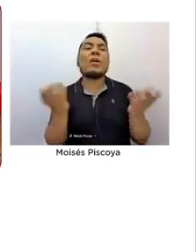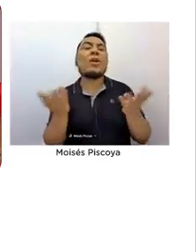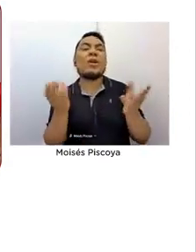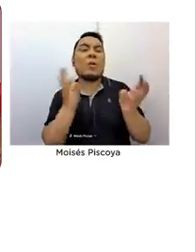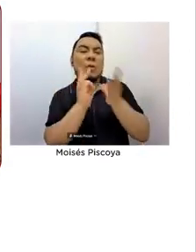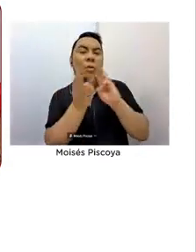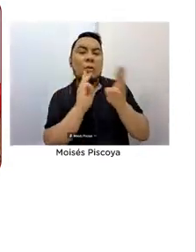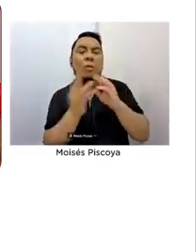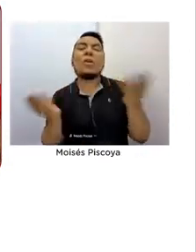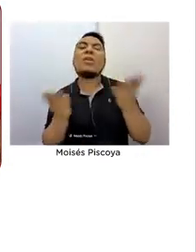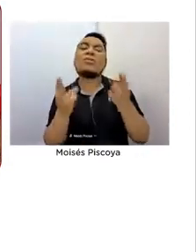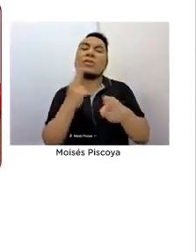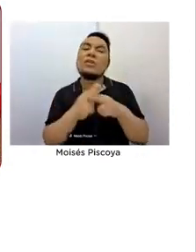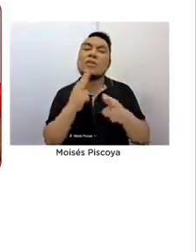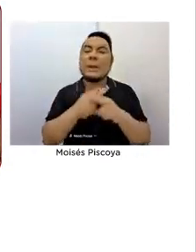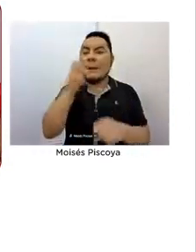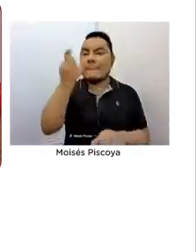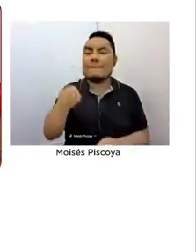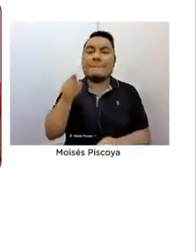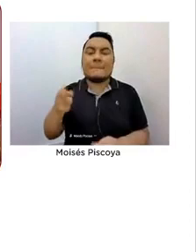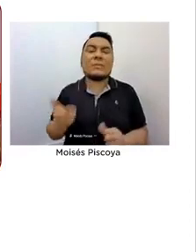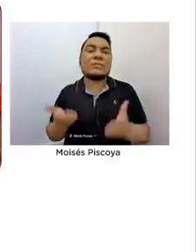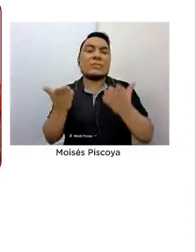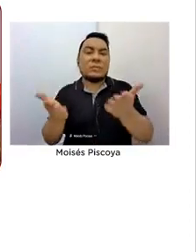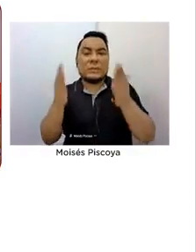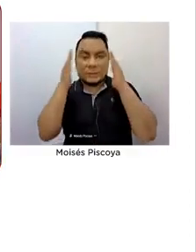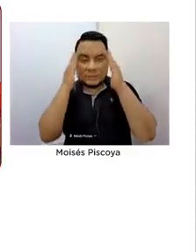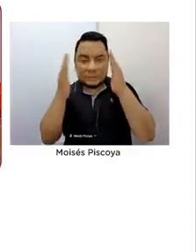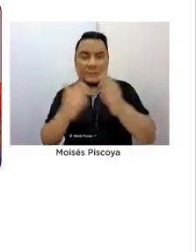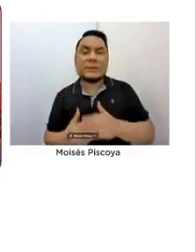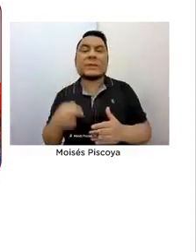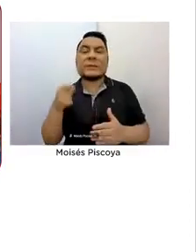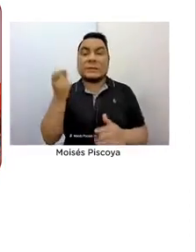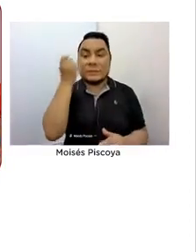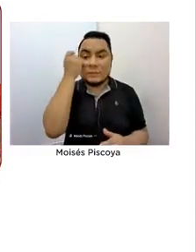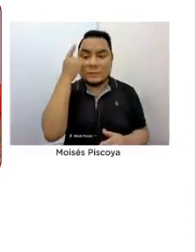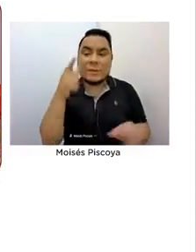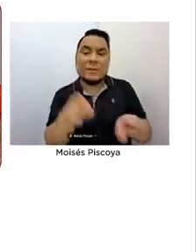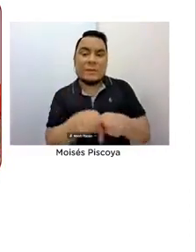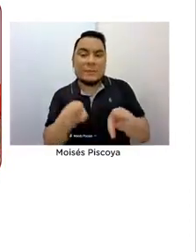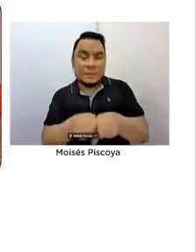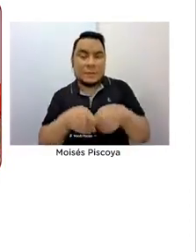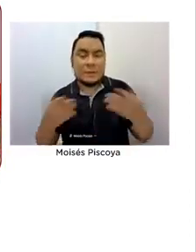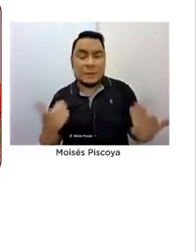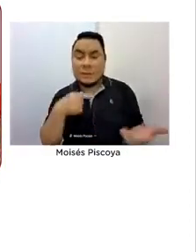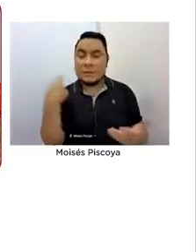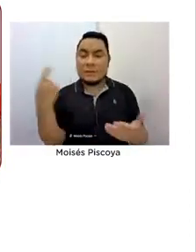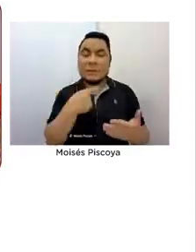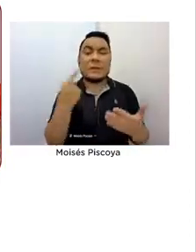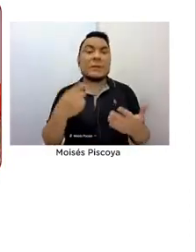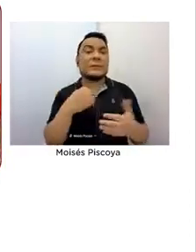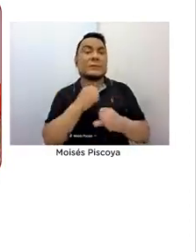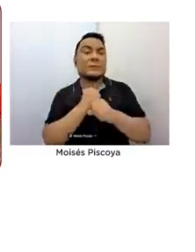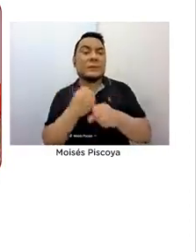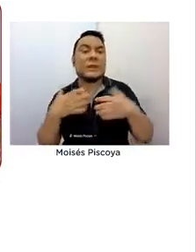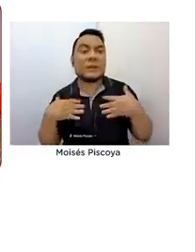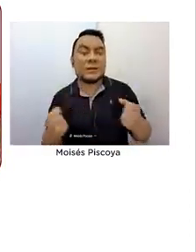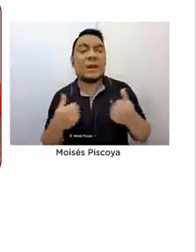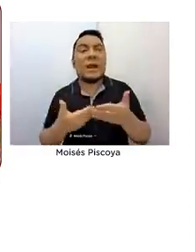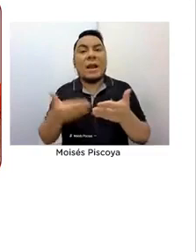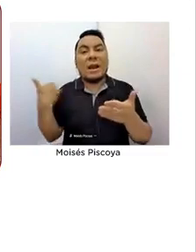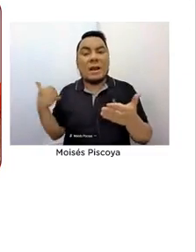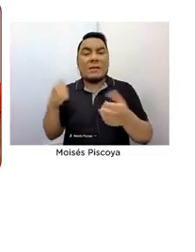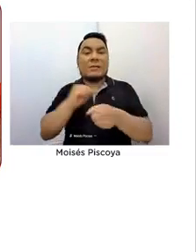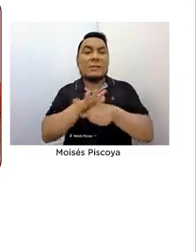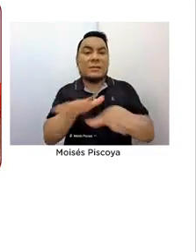está el nombre de la persona que el establecimiento la va a atender, entendiendo además que si nuestro sistema de salud antes de la